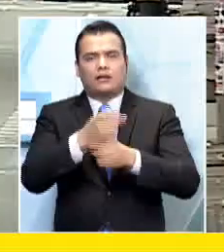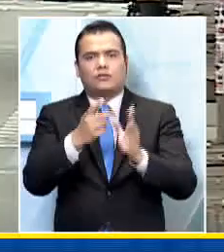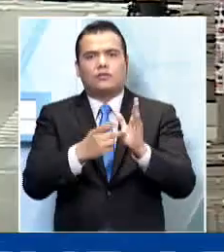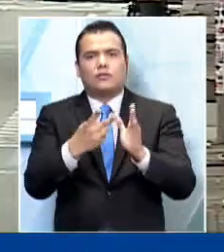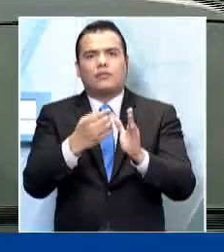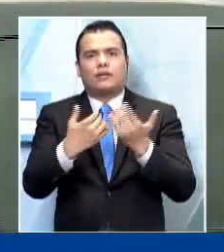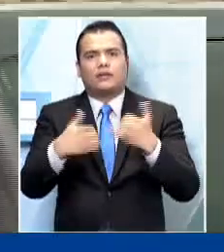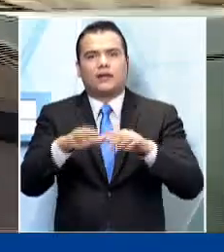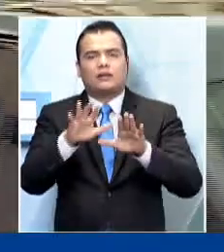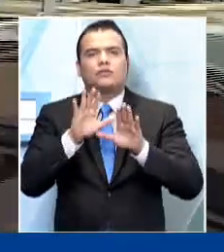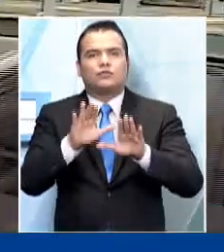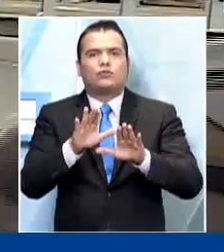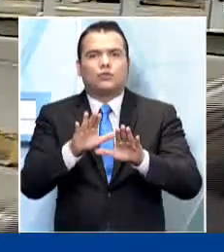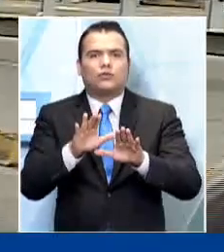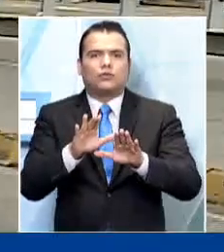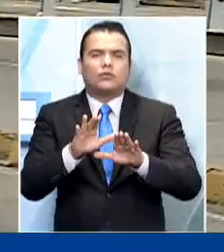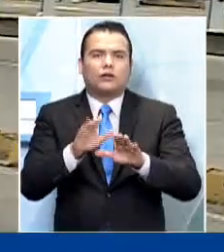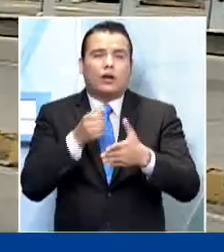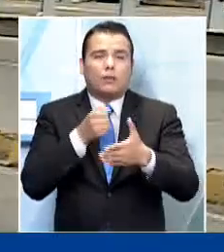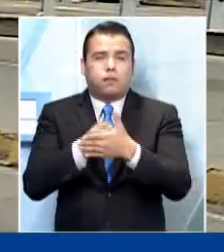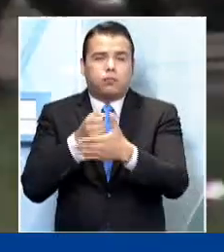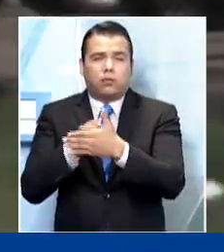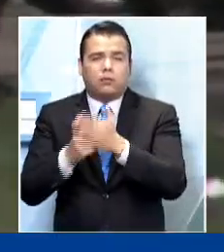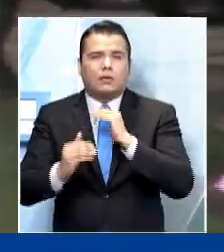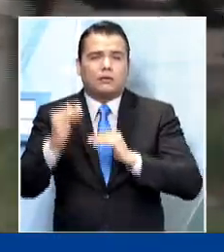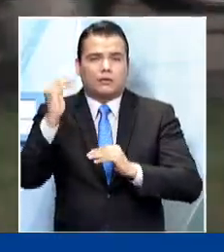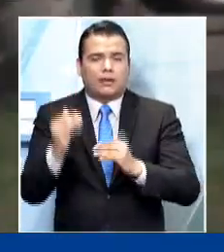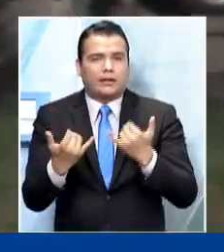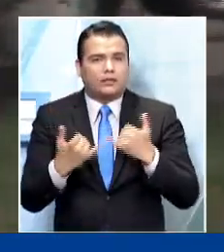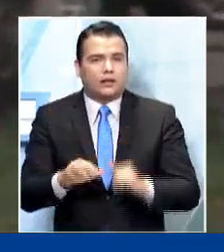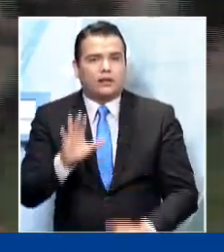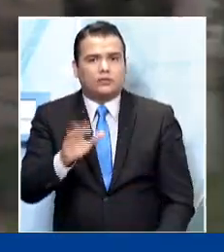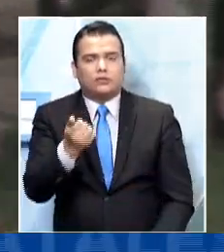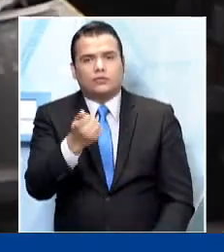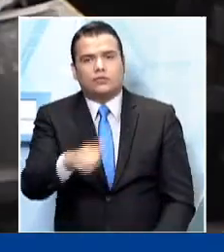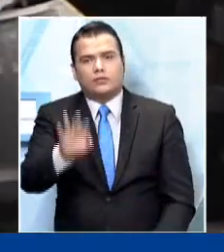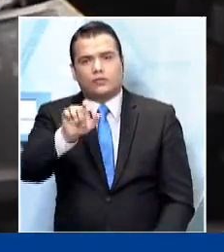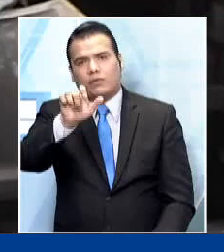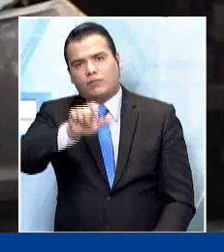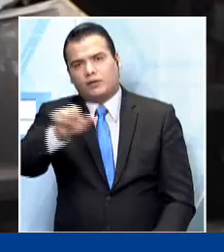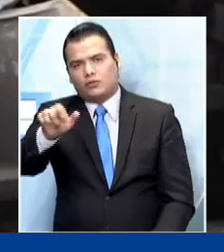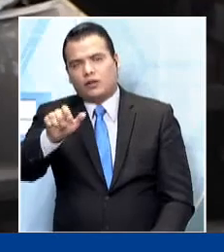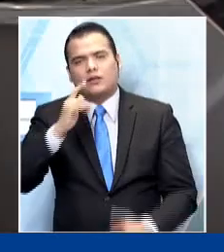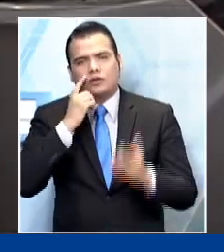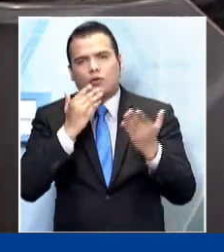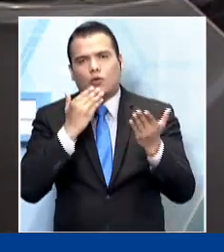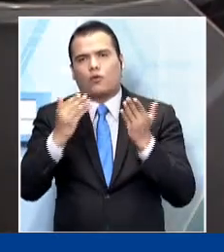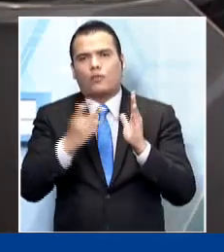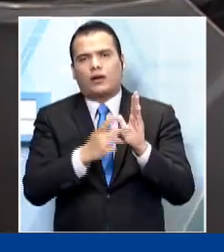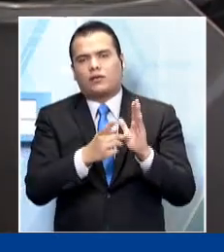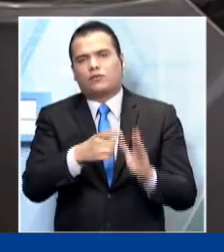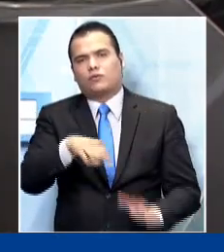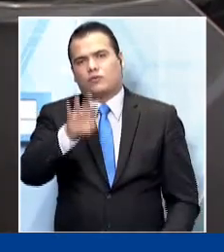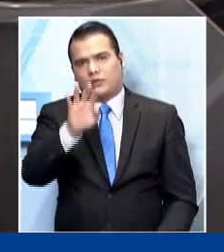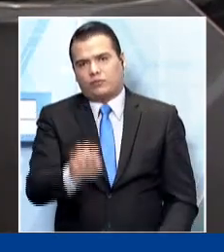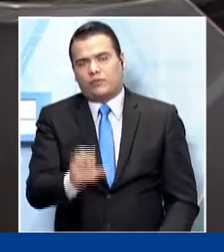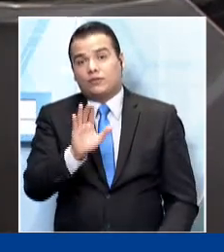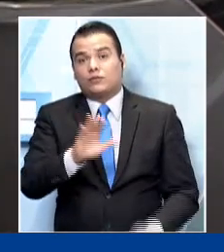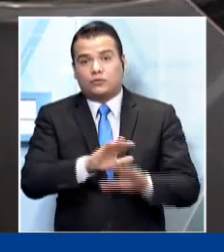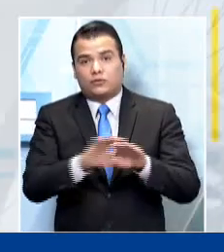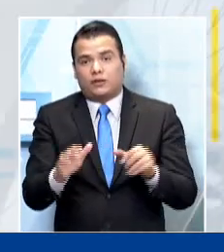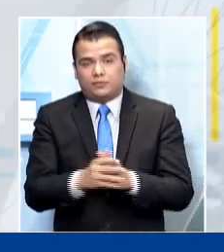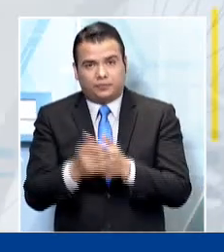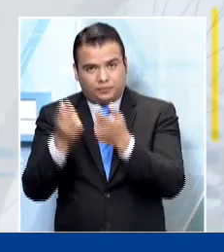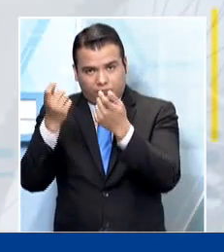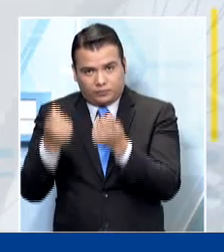positivo, especialmente en materia de siniestralidad, donde se logró una reducción de 19 víctimas fatales en comparación con el año 2019. Según cifras